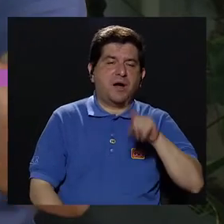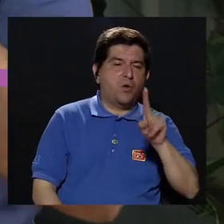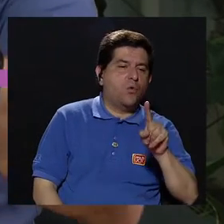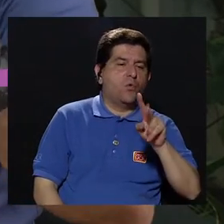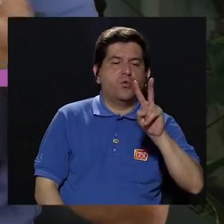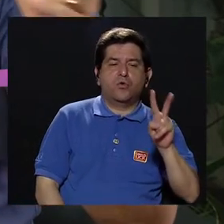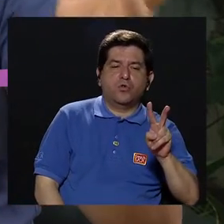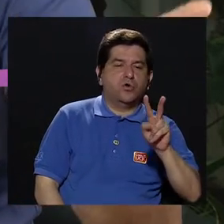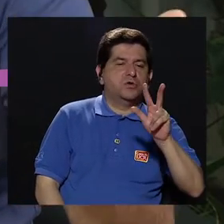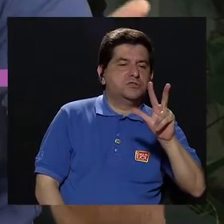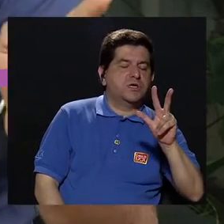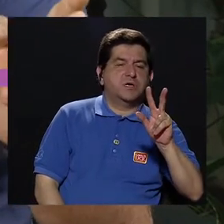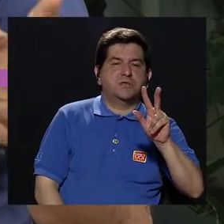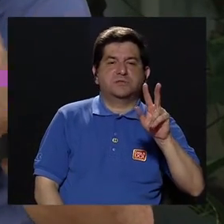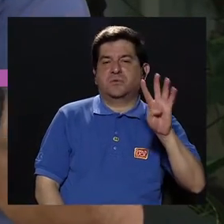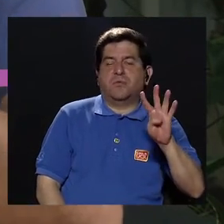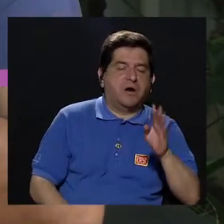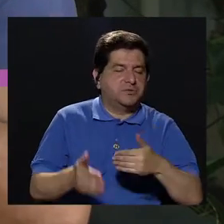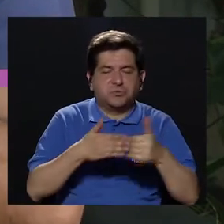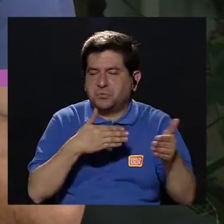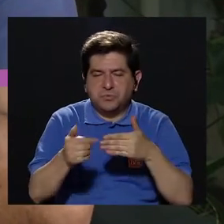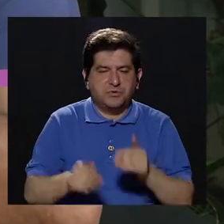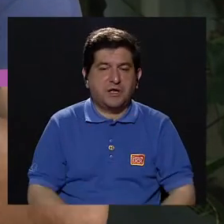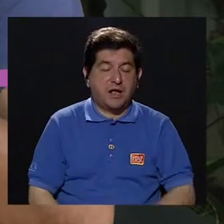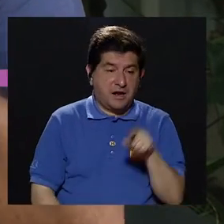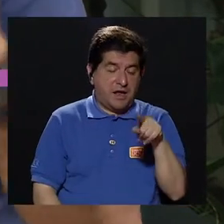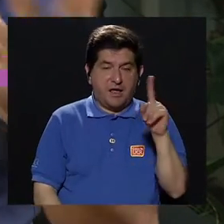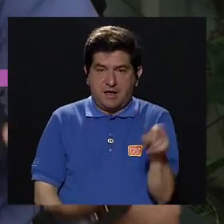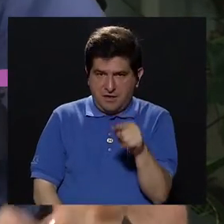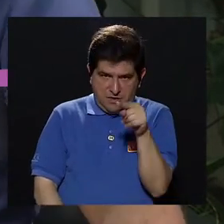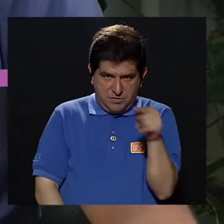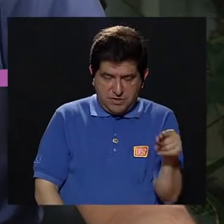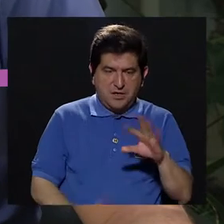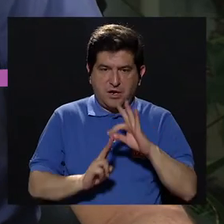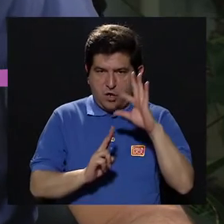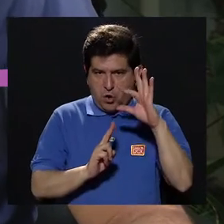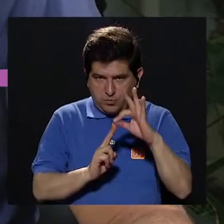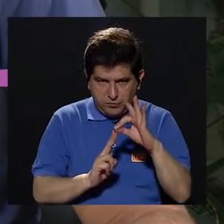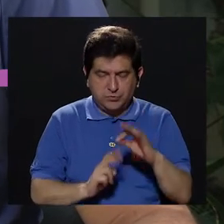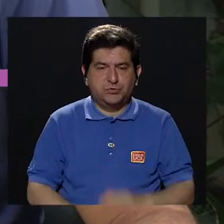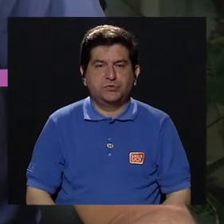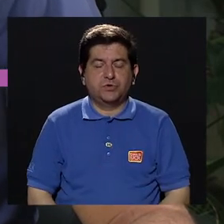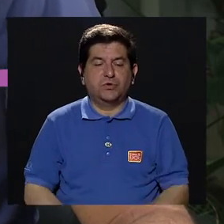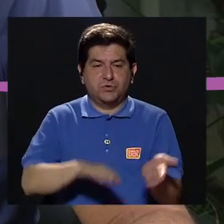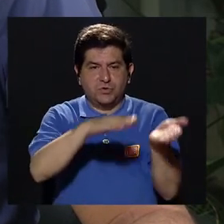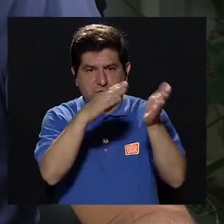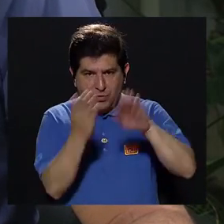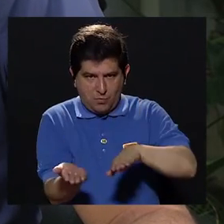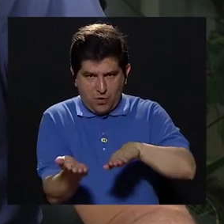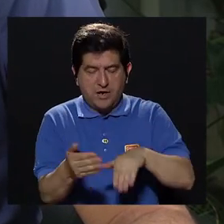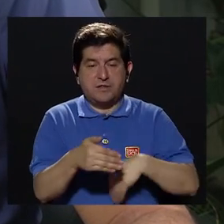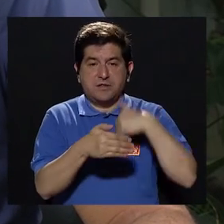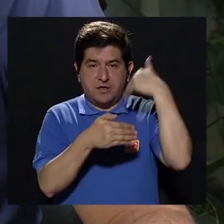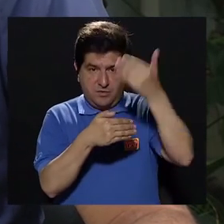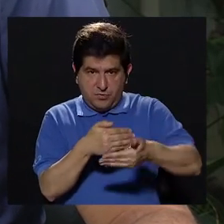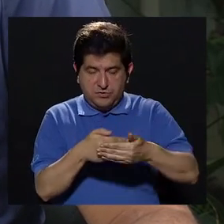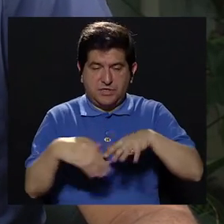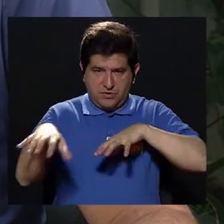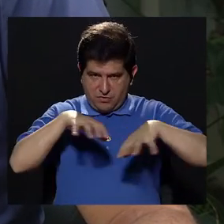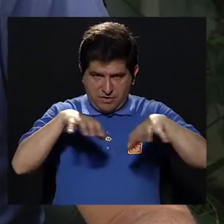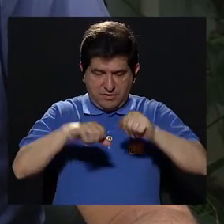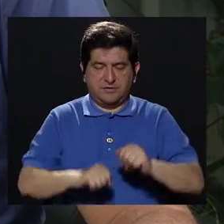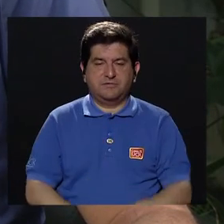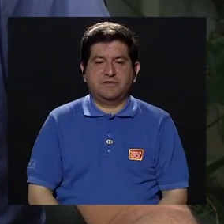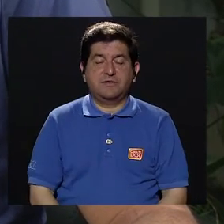1, 2 o 3 o 4, ellos quitan de sí una opción de tener un fallecimiento posterior a